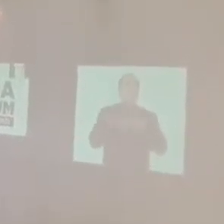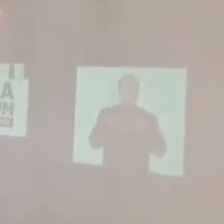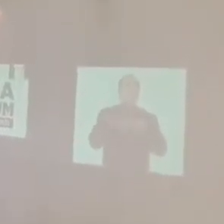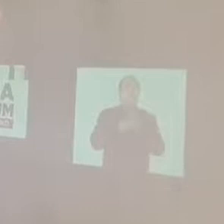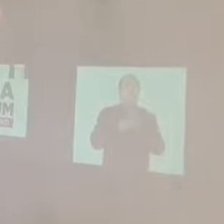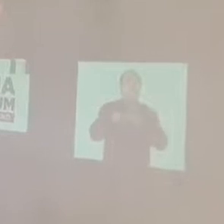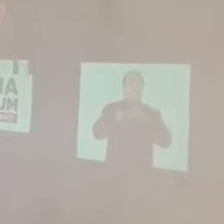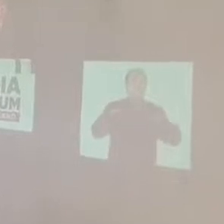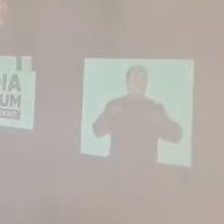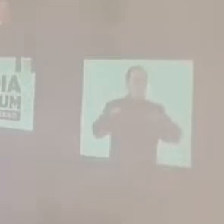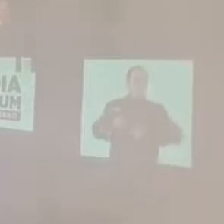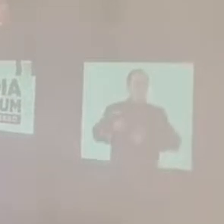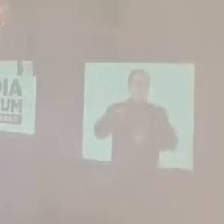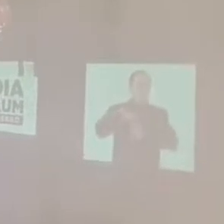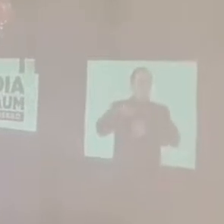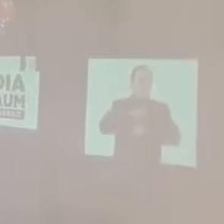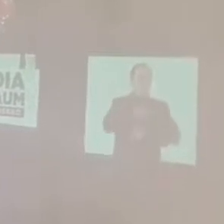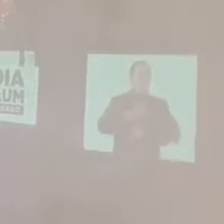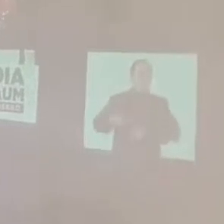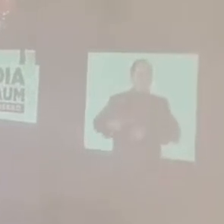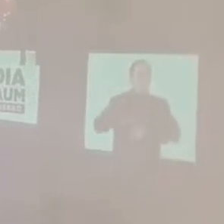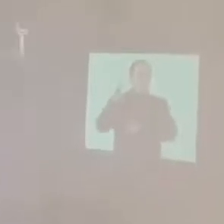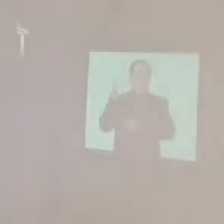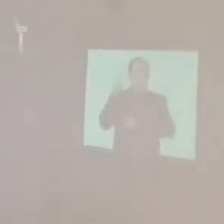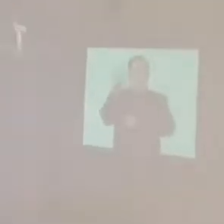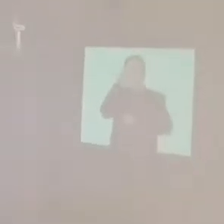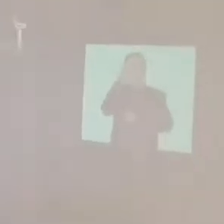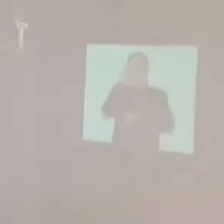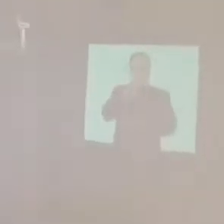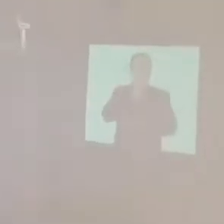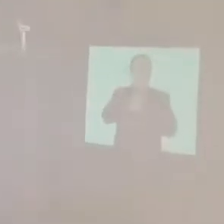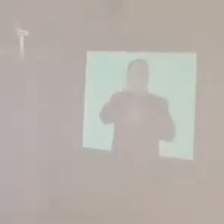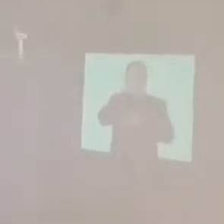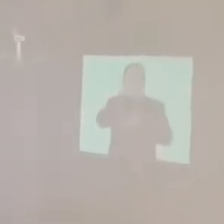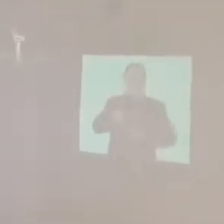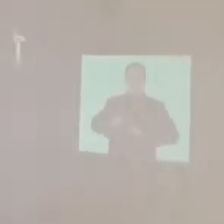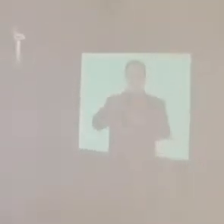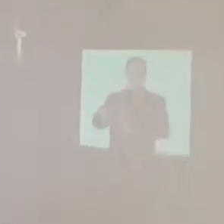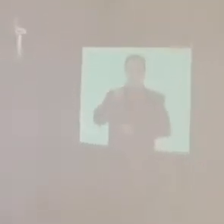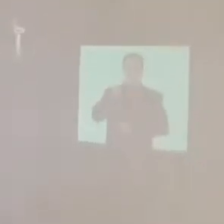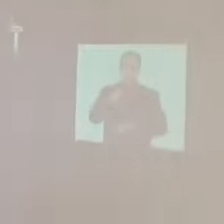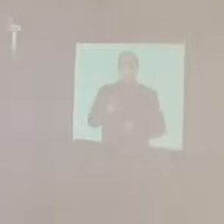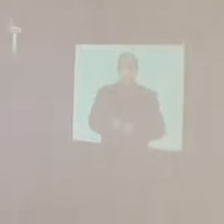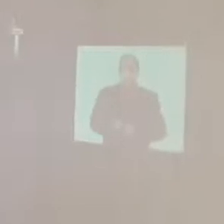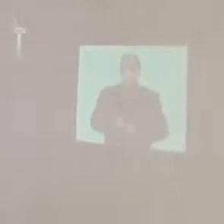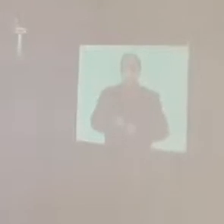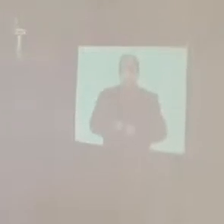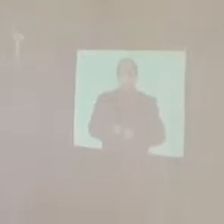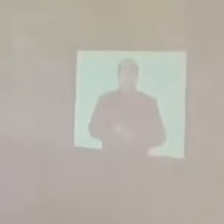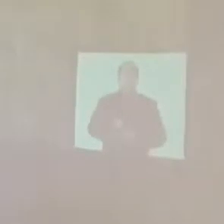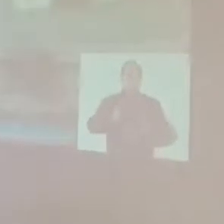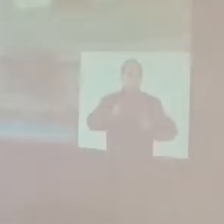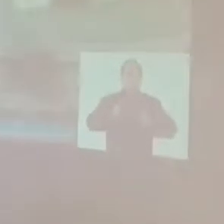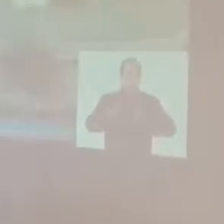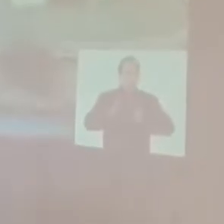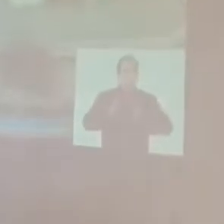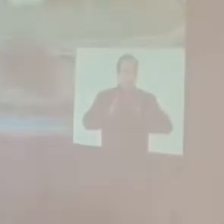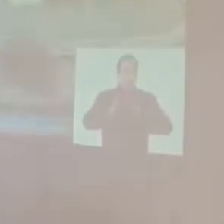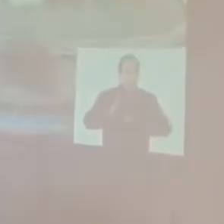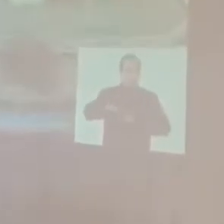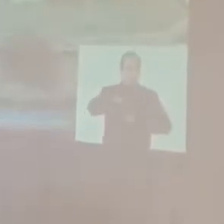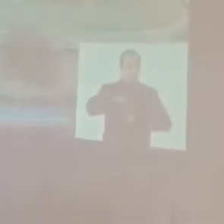el presidente de la República a la Ciudad de México y también la Secretaría de la Defensa Nacional. Un aplauso, por favor, porque son